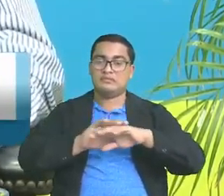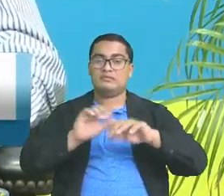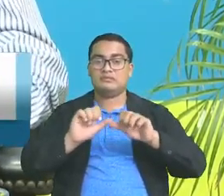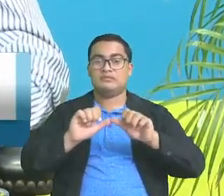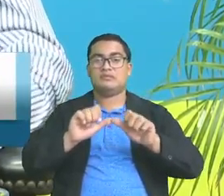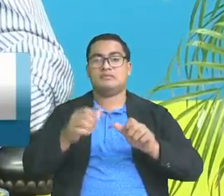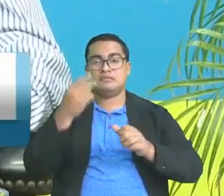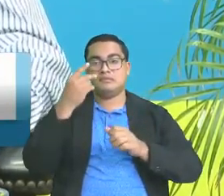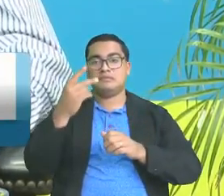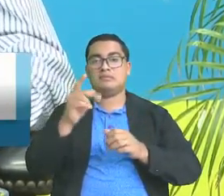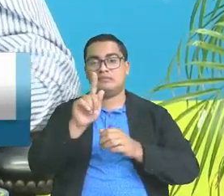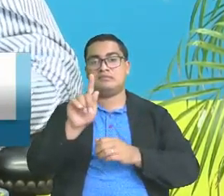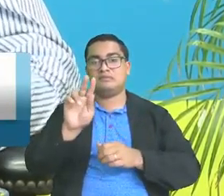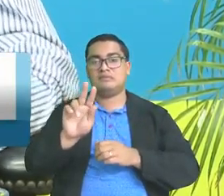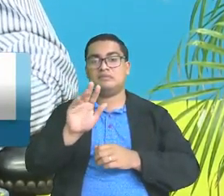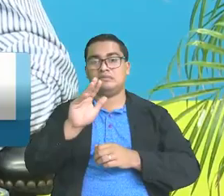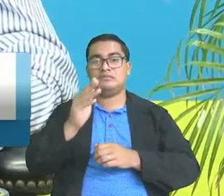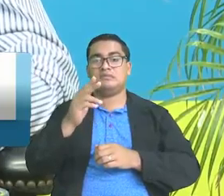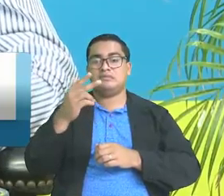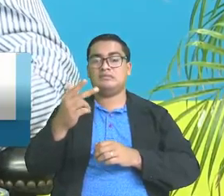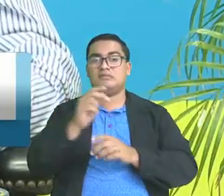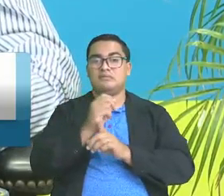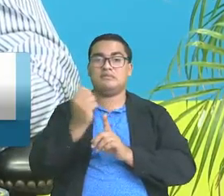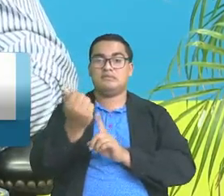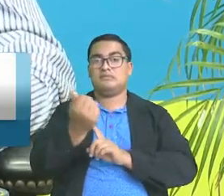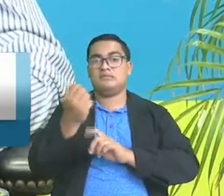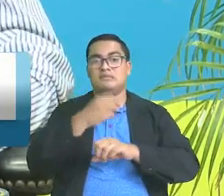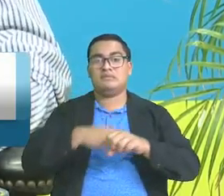la excelente programación del canal parlamentario, el